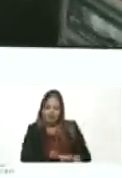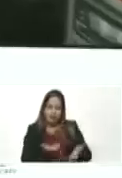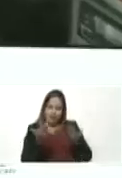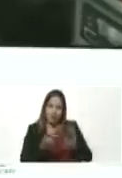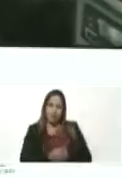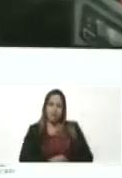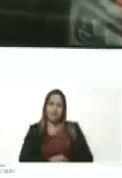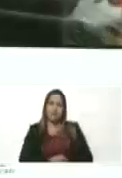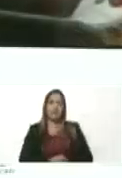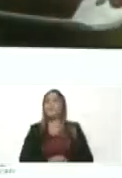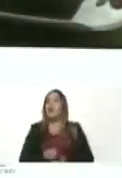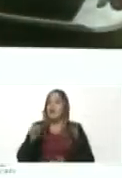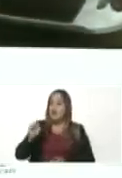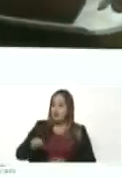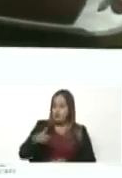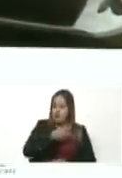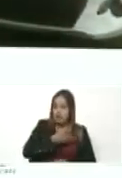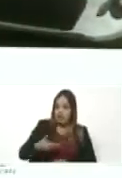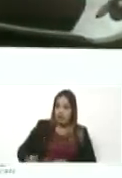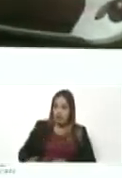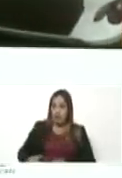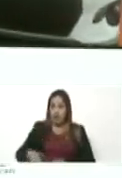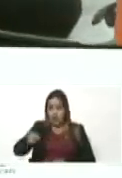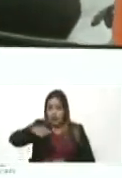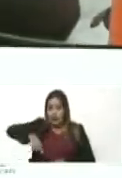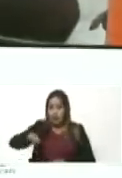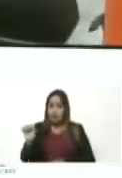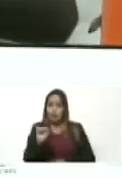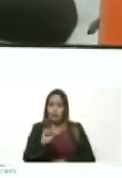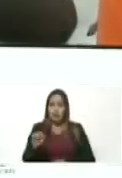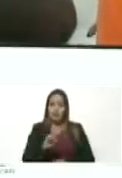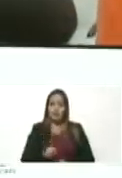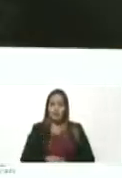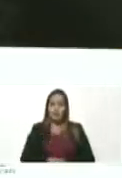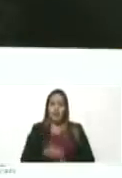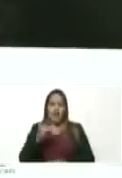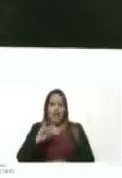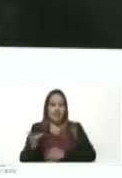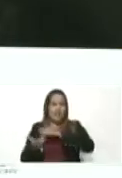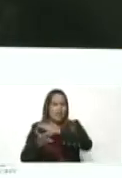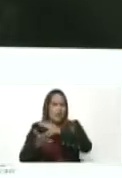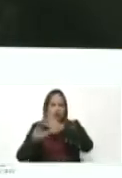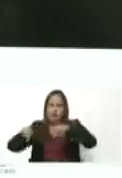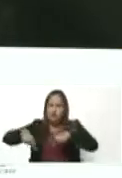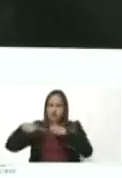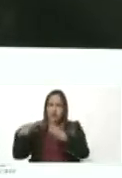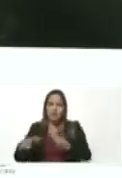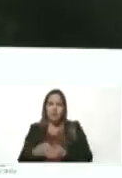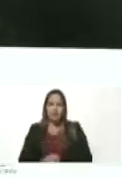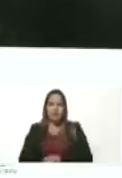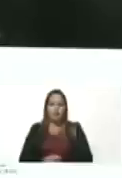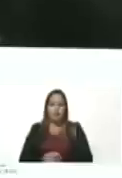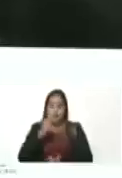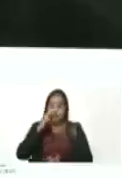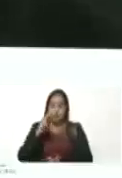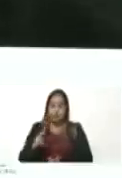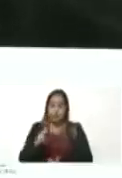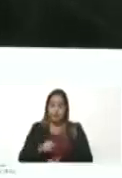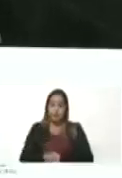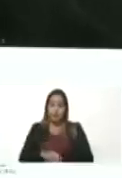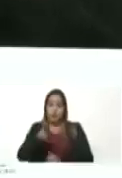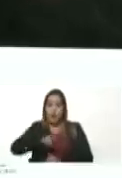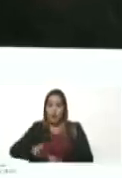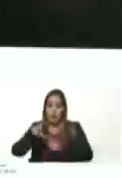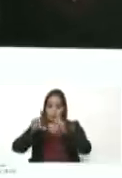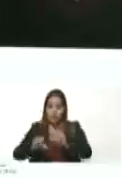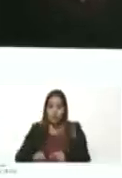Araguayán. Bueno, efectivamente, mi comandante jefe, estos vehículos tienen una tecnología innovadora. Fíjense que el rendimiento por vehículo son